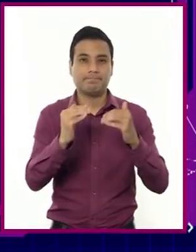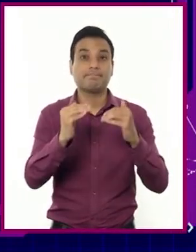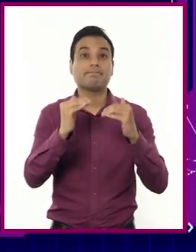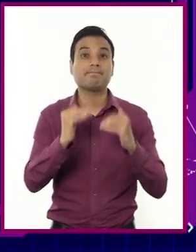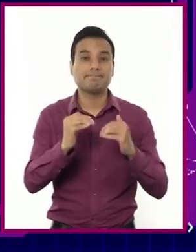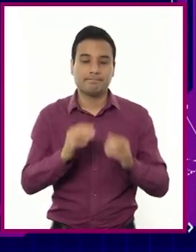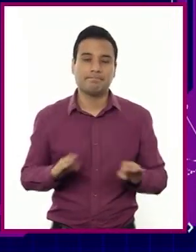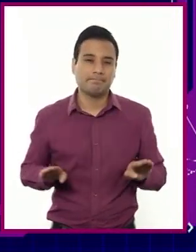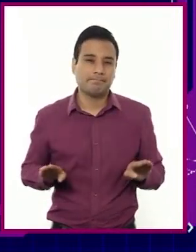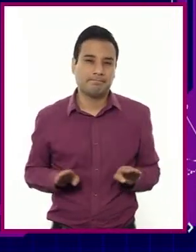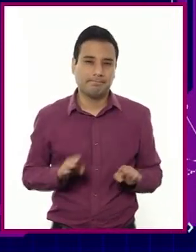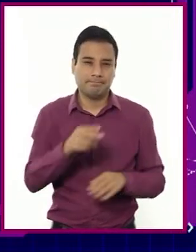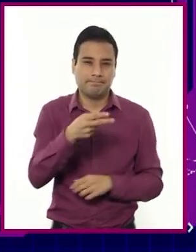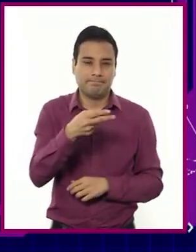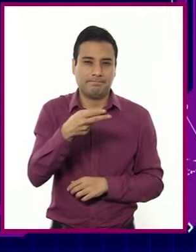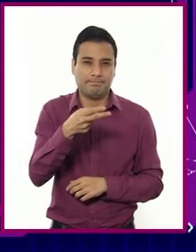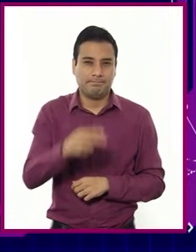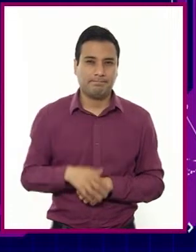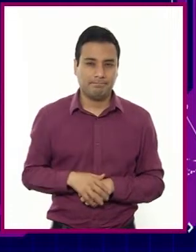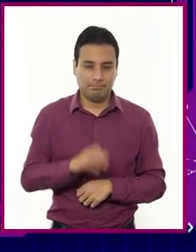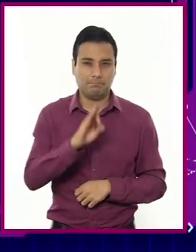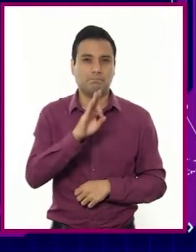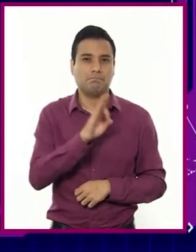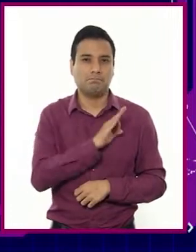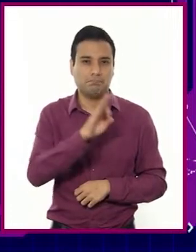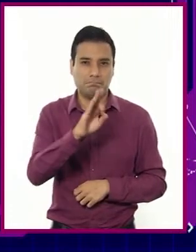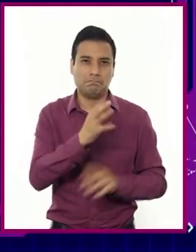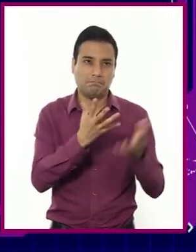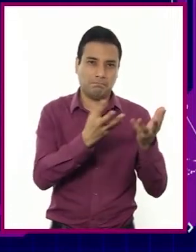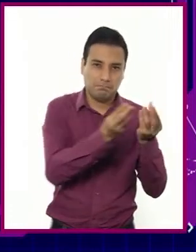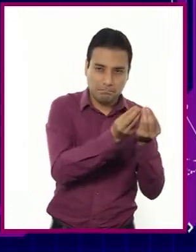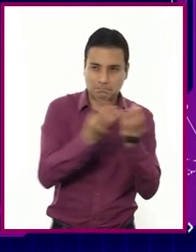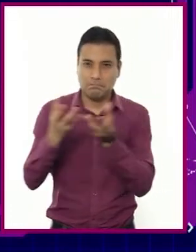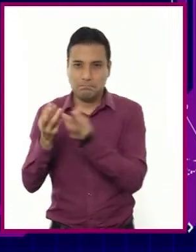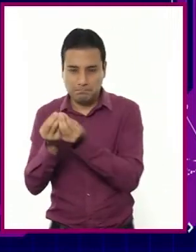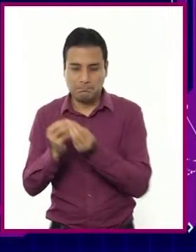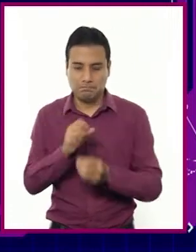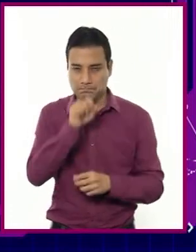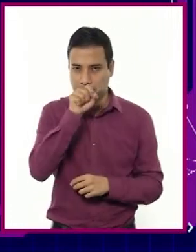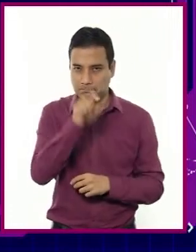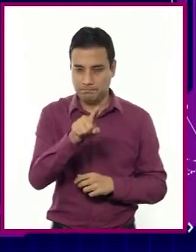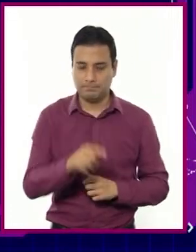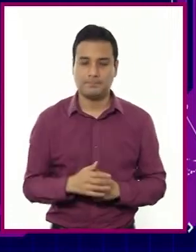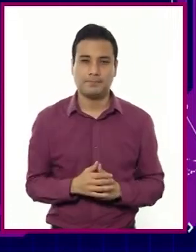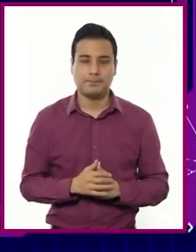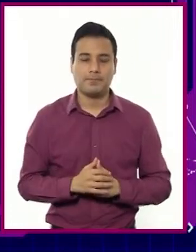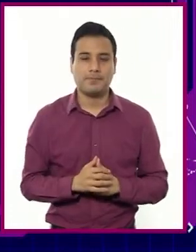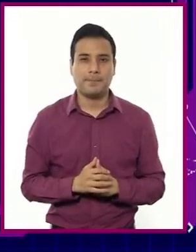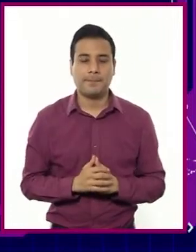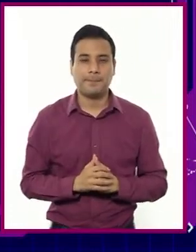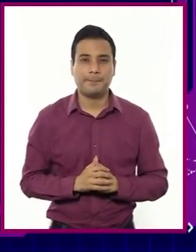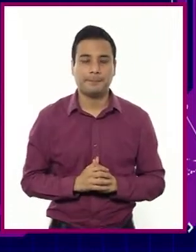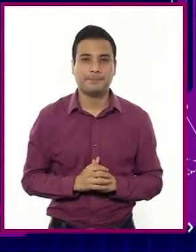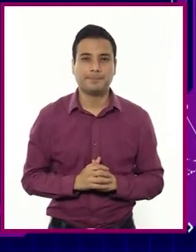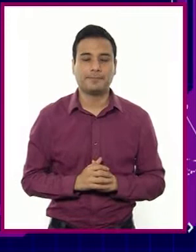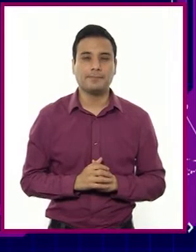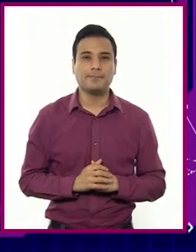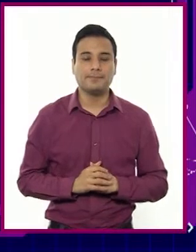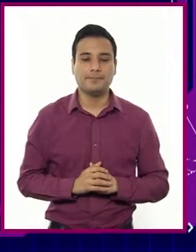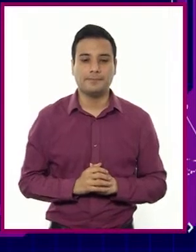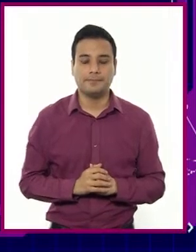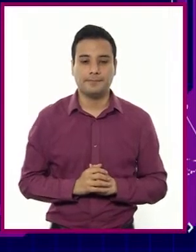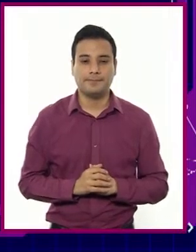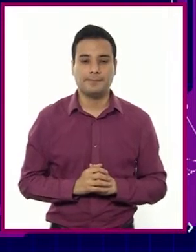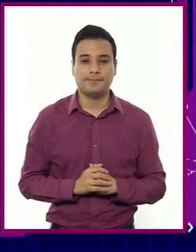propiedad de la igualdad para poder agrupar términos semejantes del mismo lado en ambos miembros de la